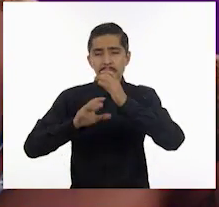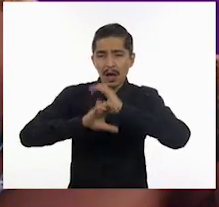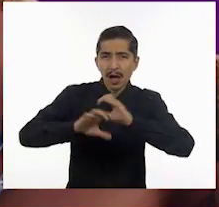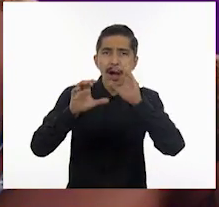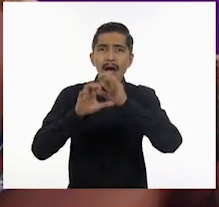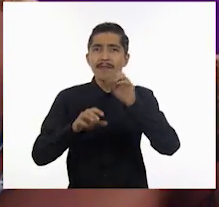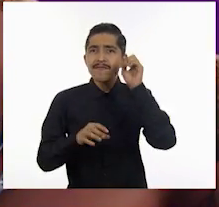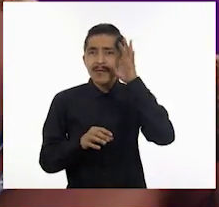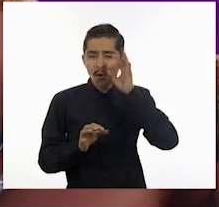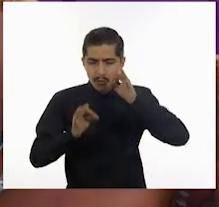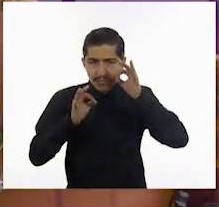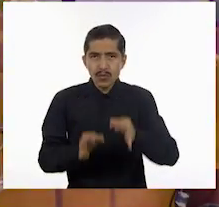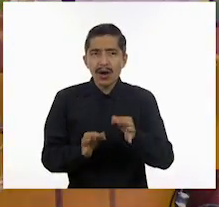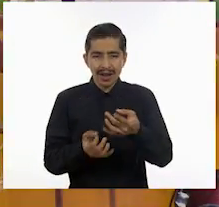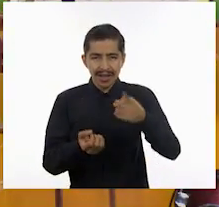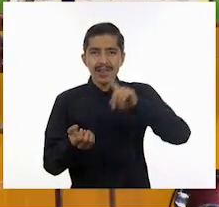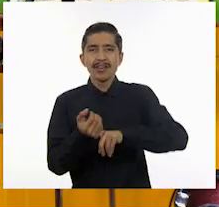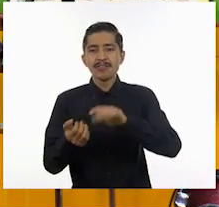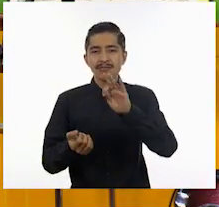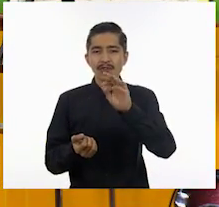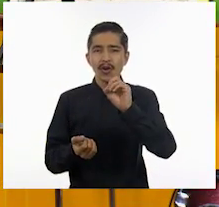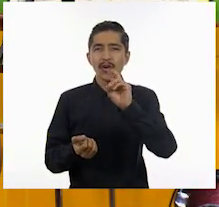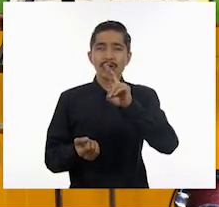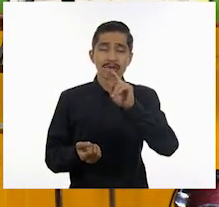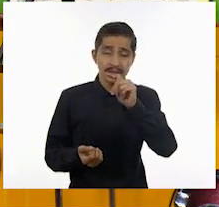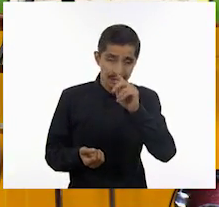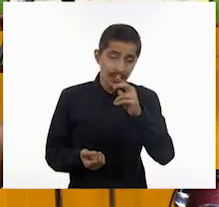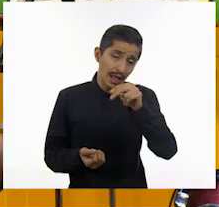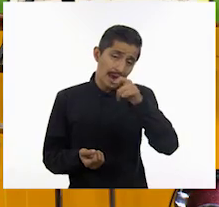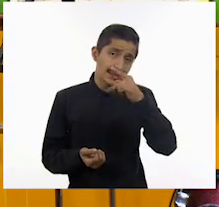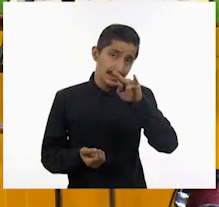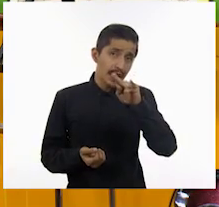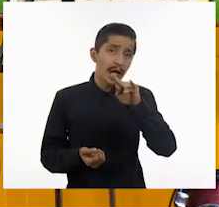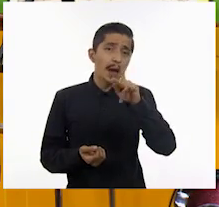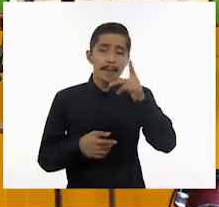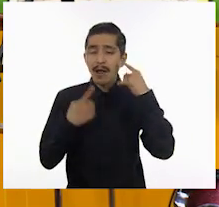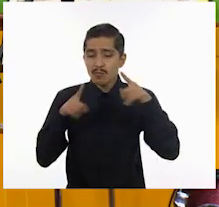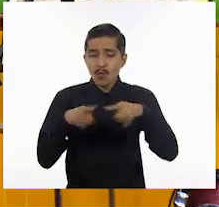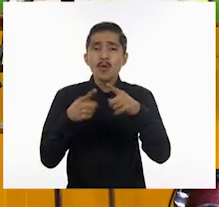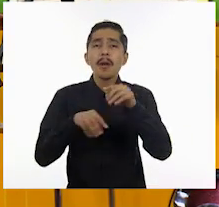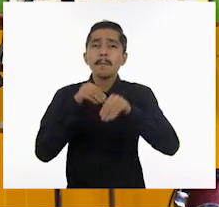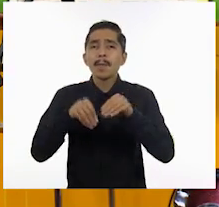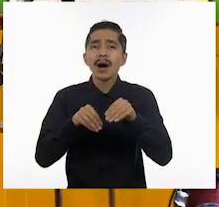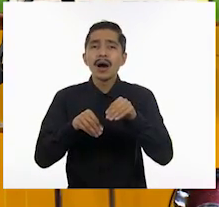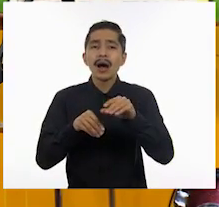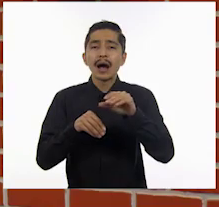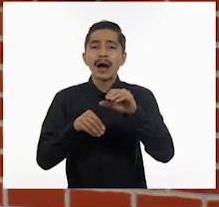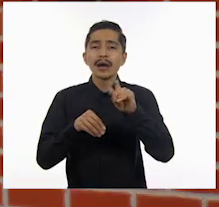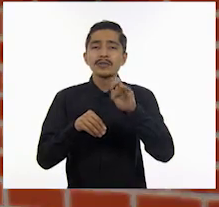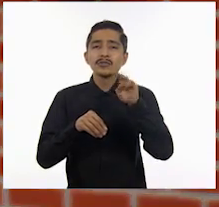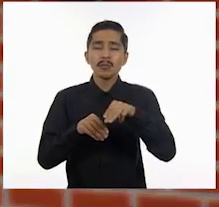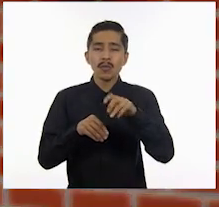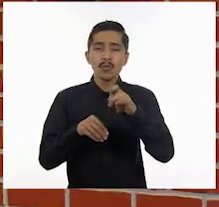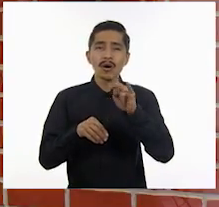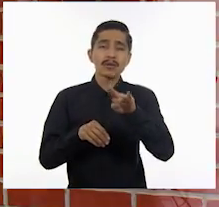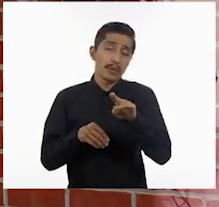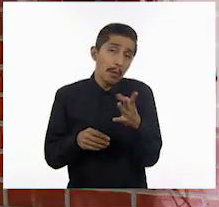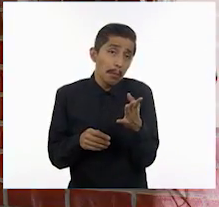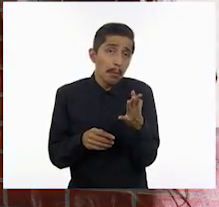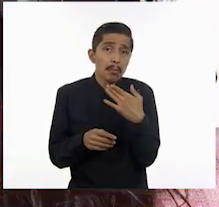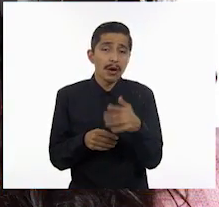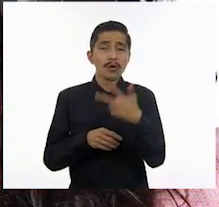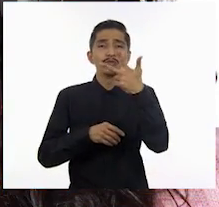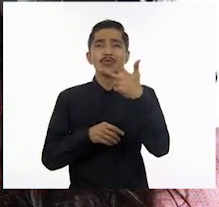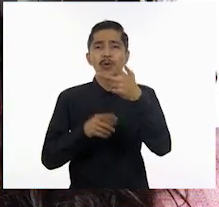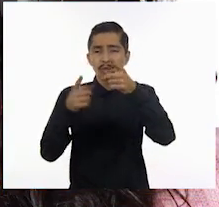vivo dentro del videojuego Fortnite, basados en canciones de su álbum Astro World. 8. ¿Sabías